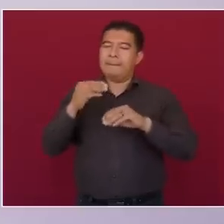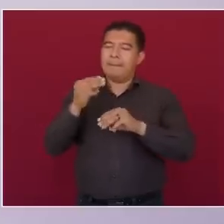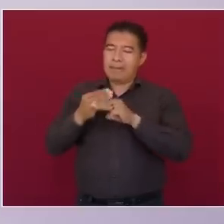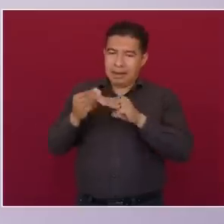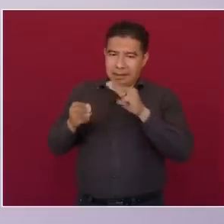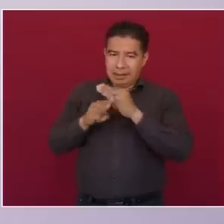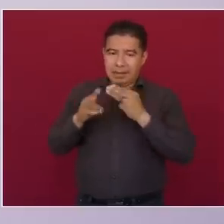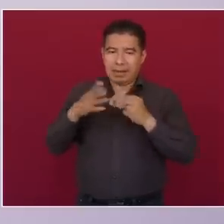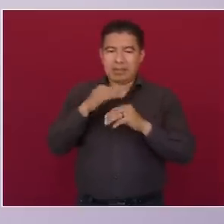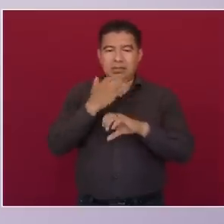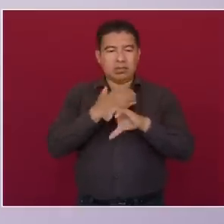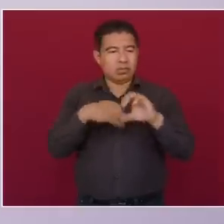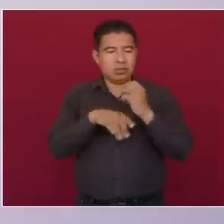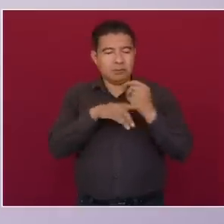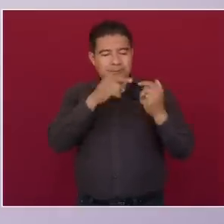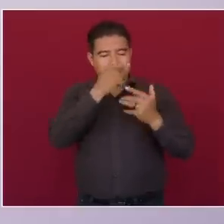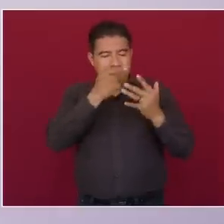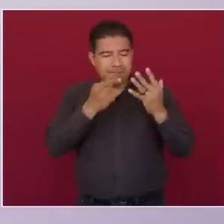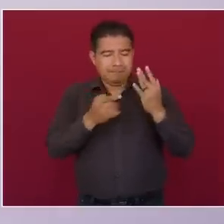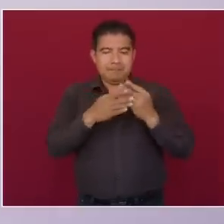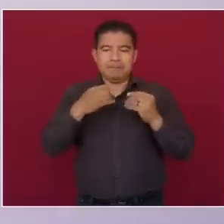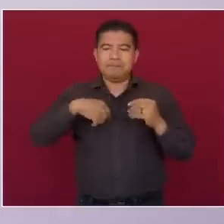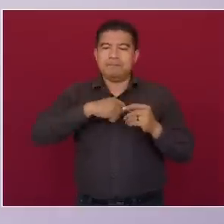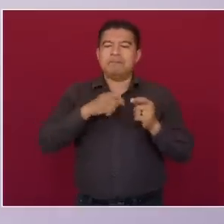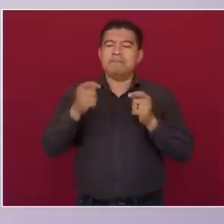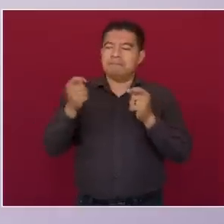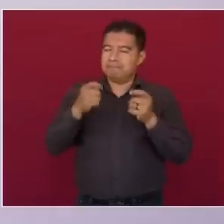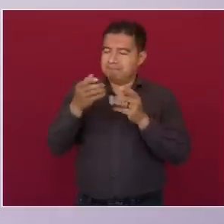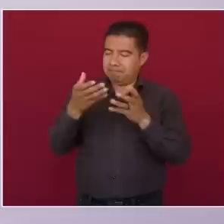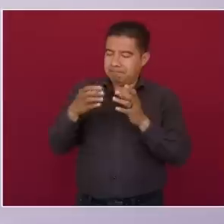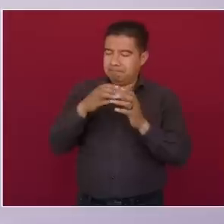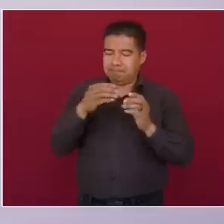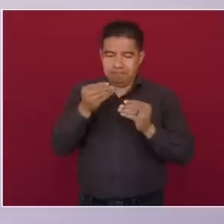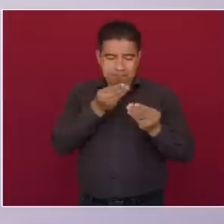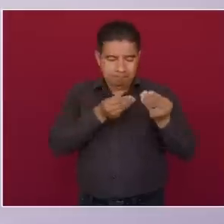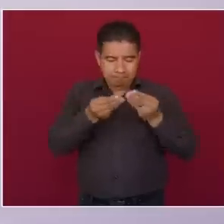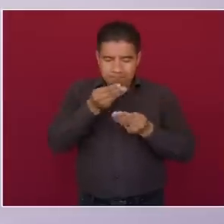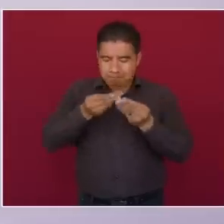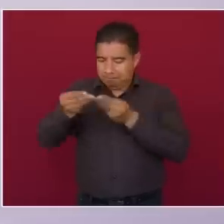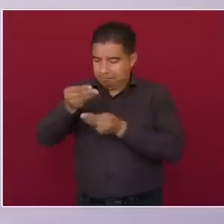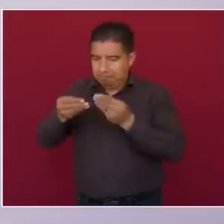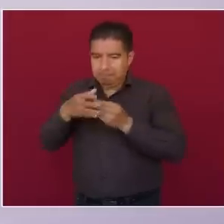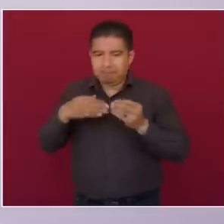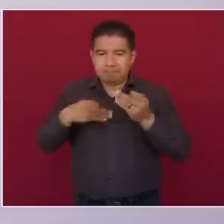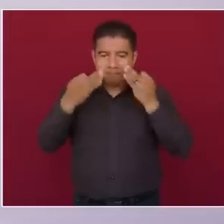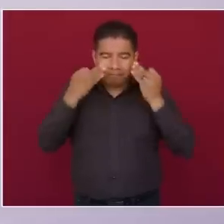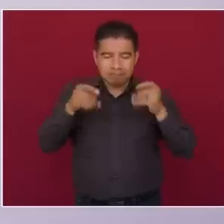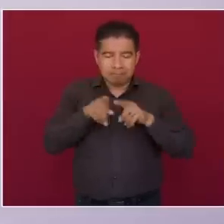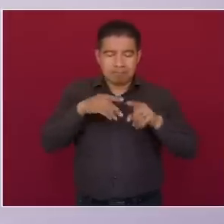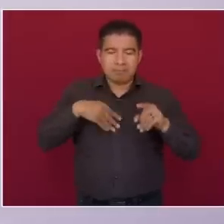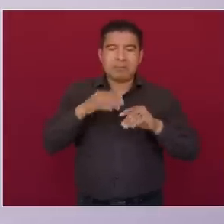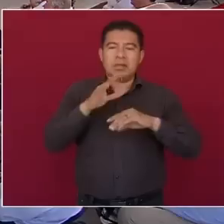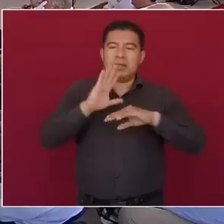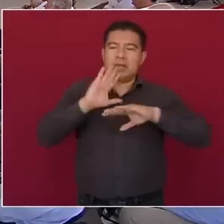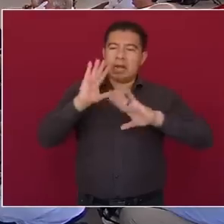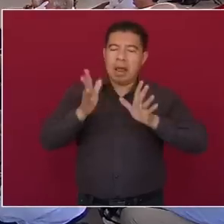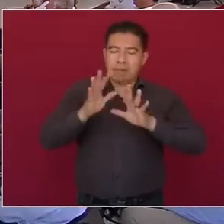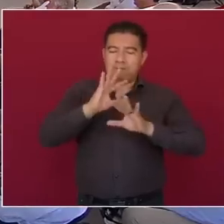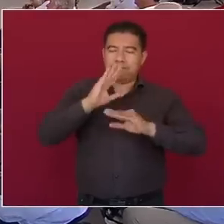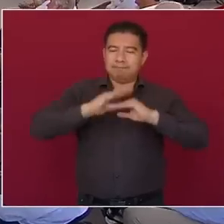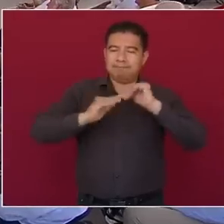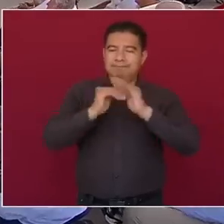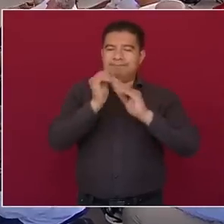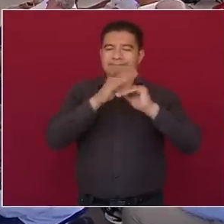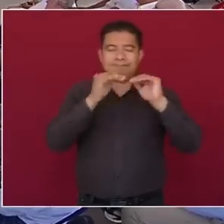damos inicios a las pruebas del sistema del control de proceso, donde la obra civil ya está concluida en el montaje de los grandes